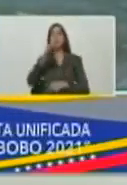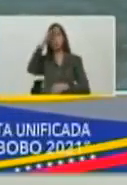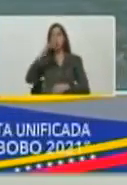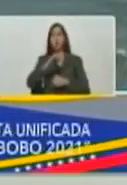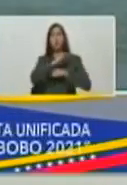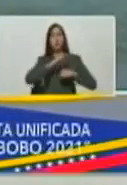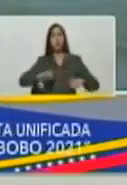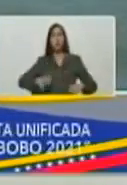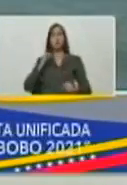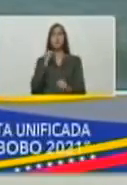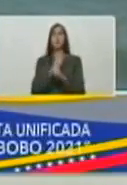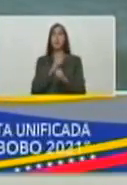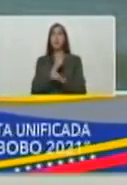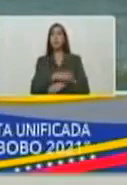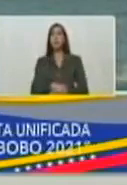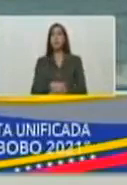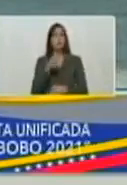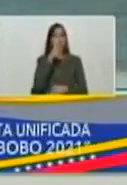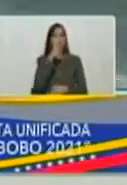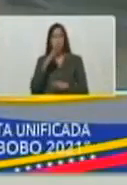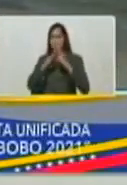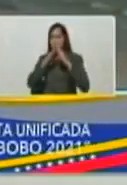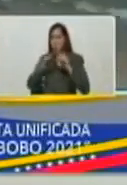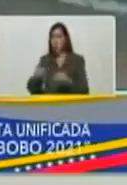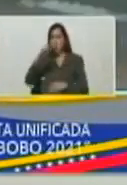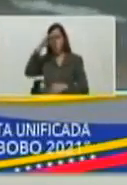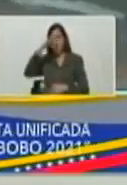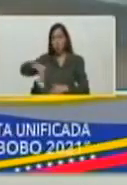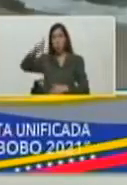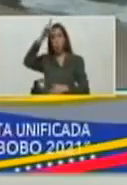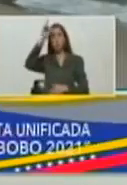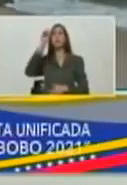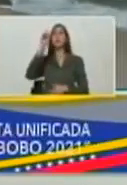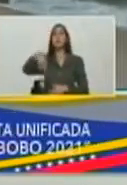Nacional Bolivariana, todo el poder de la Milicia Nacional Bolivariana,